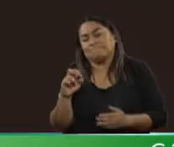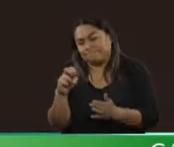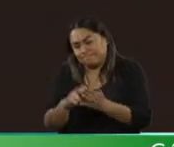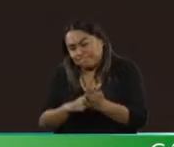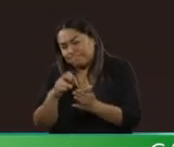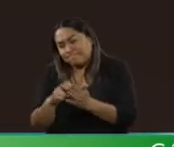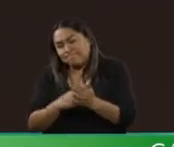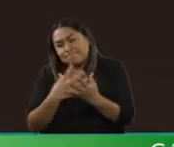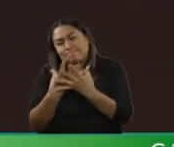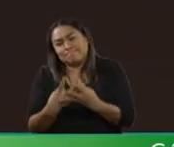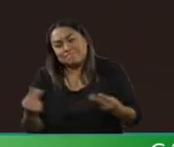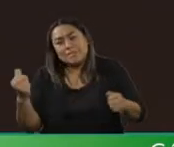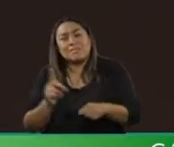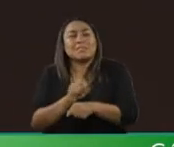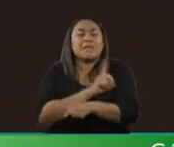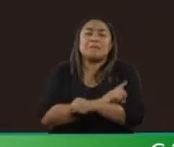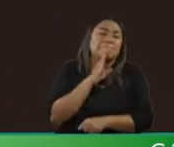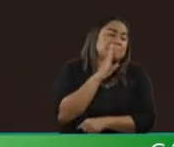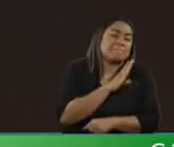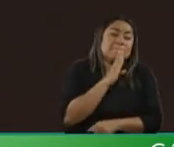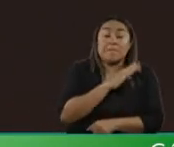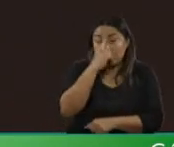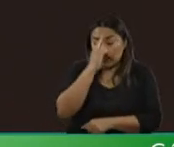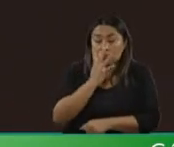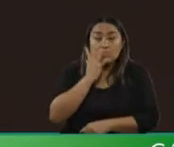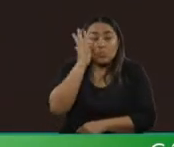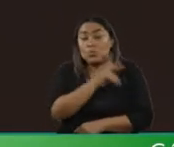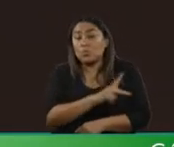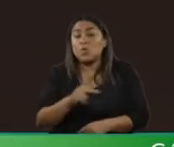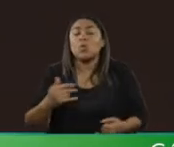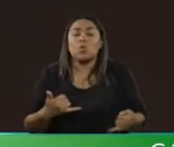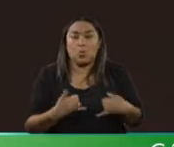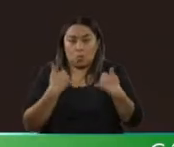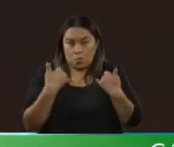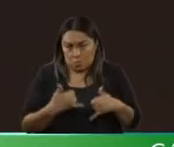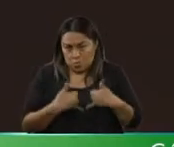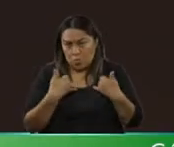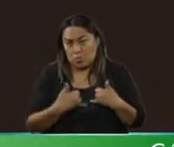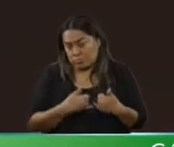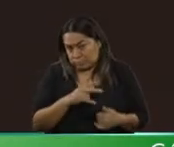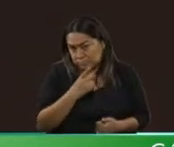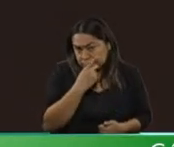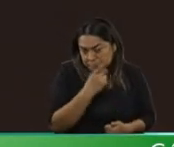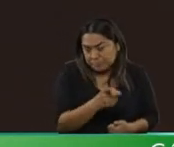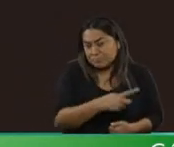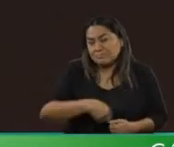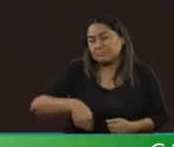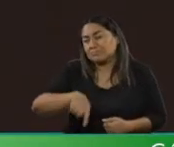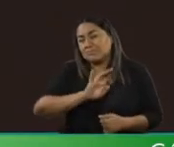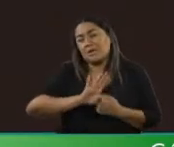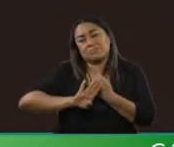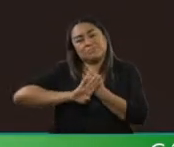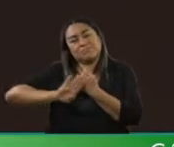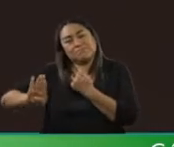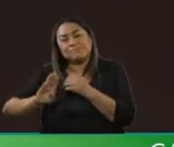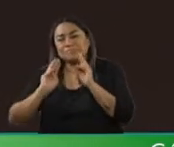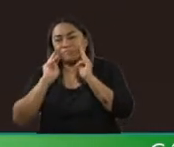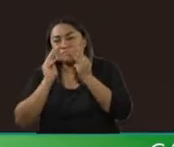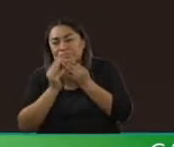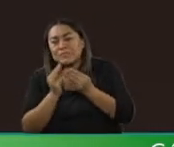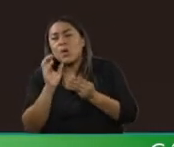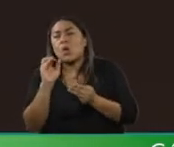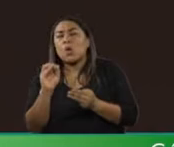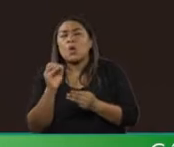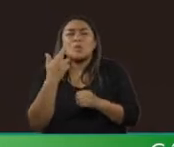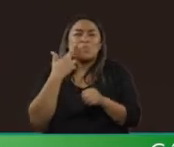del pasado y ofrecer a las jóvenes y los jóvenes, que reitero, los alejen del crimen organizado o de